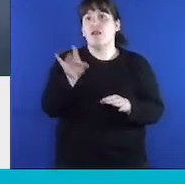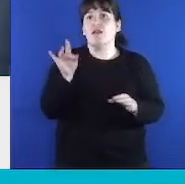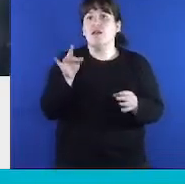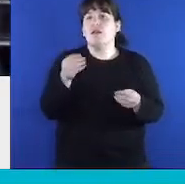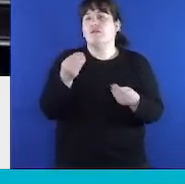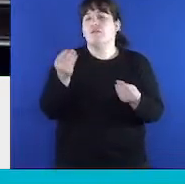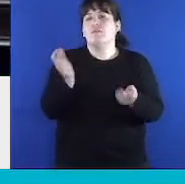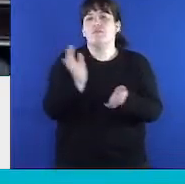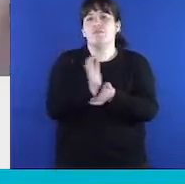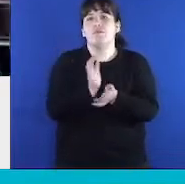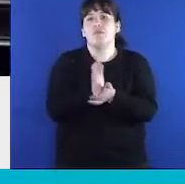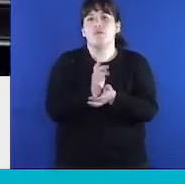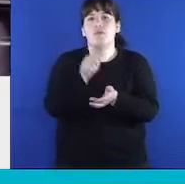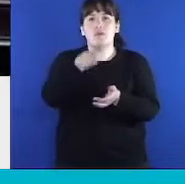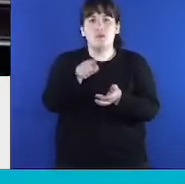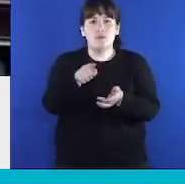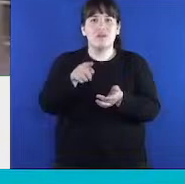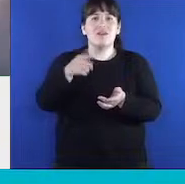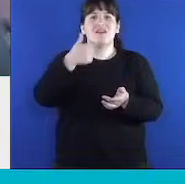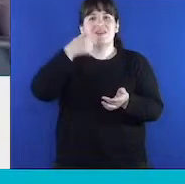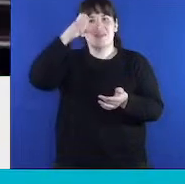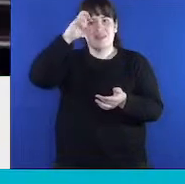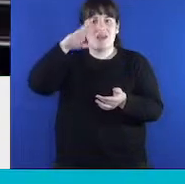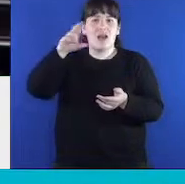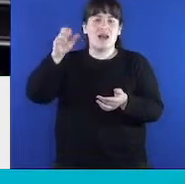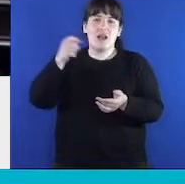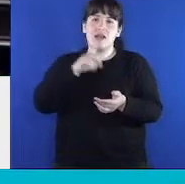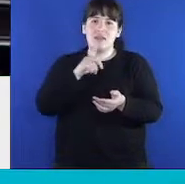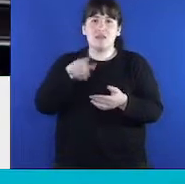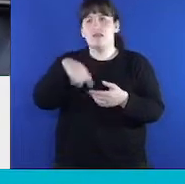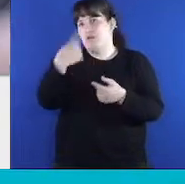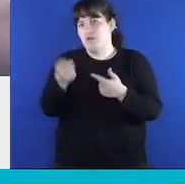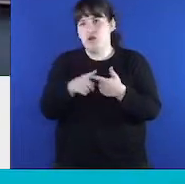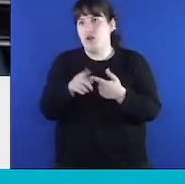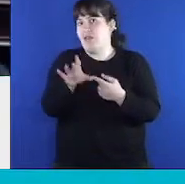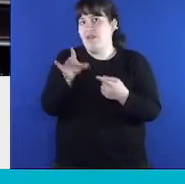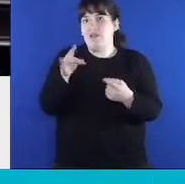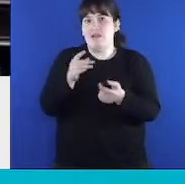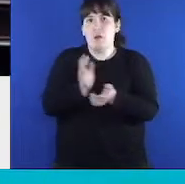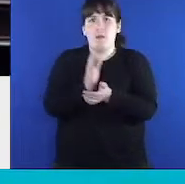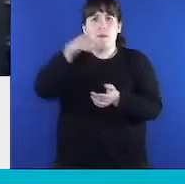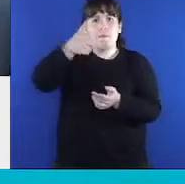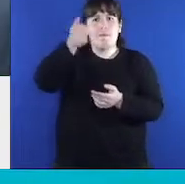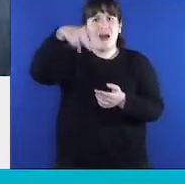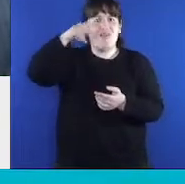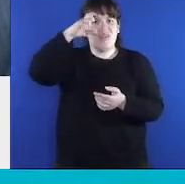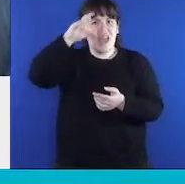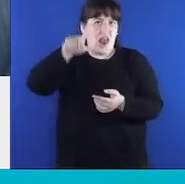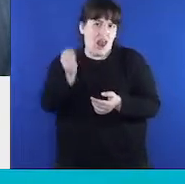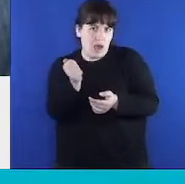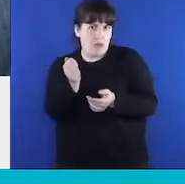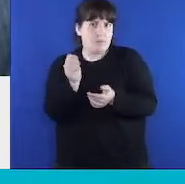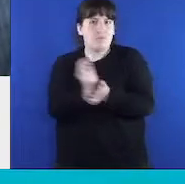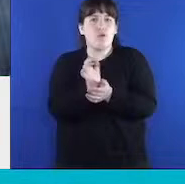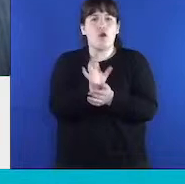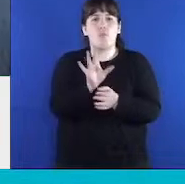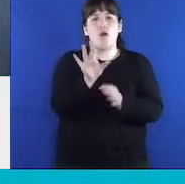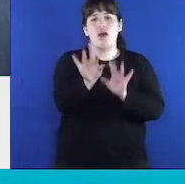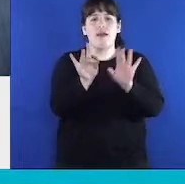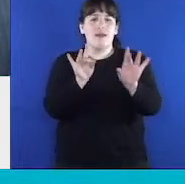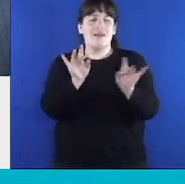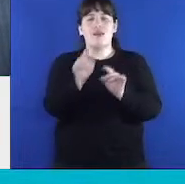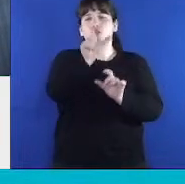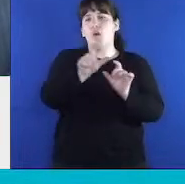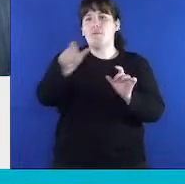Serrat, otros eligieron a Mandela, y así cada uno fue eligiendo a quien